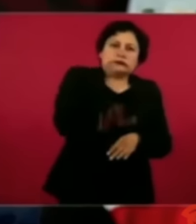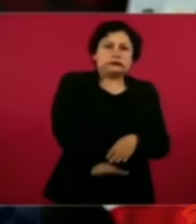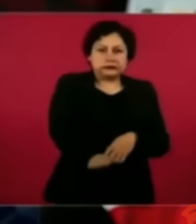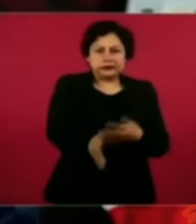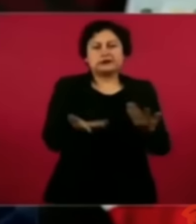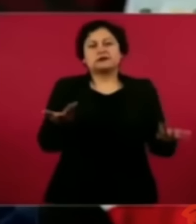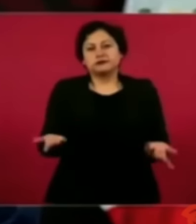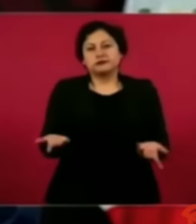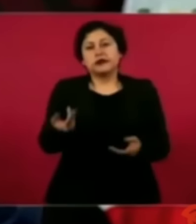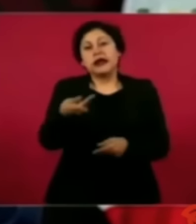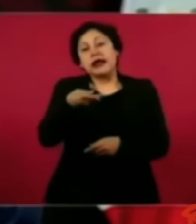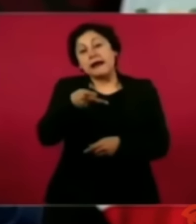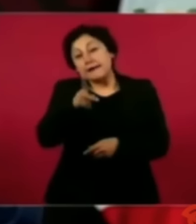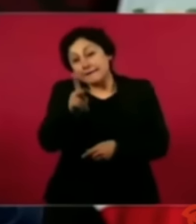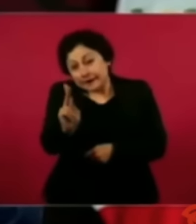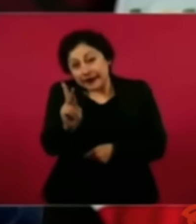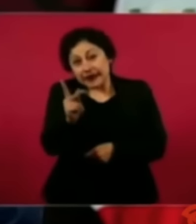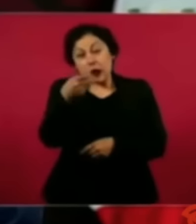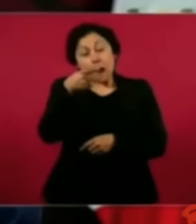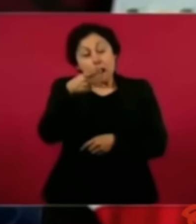no les dio tiempo